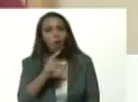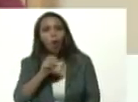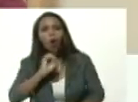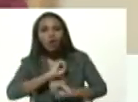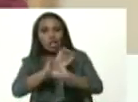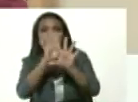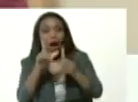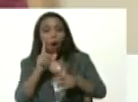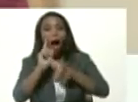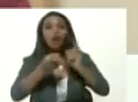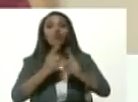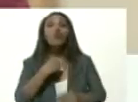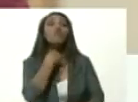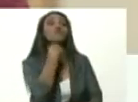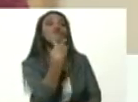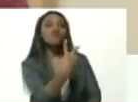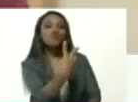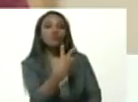algunos voceros por ahí